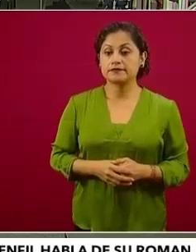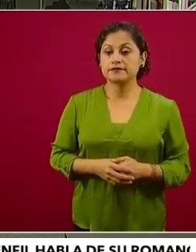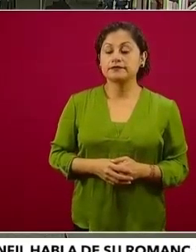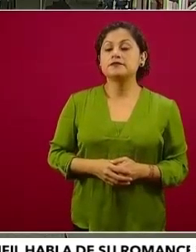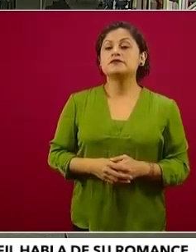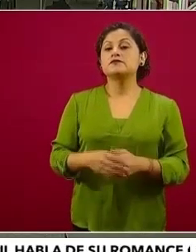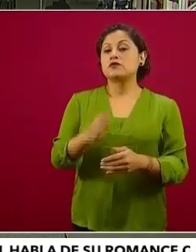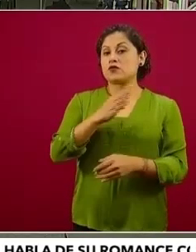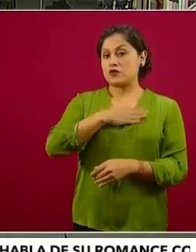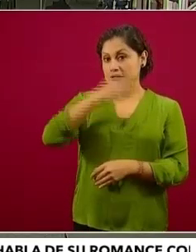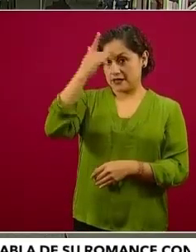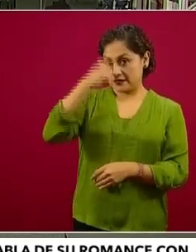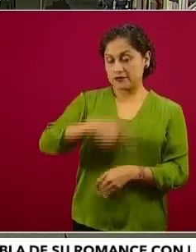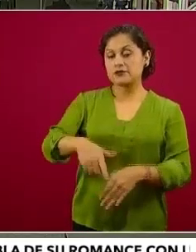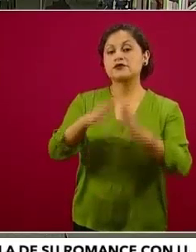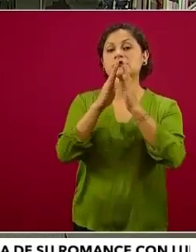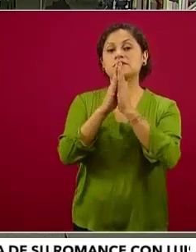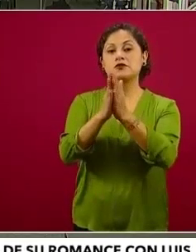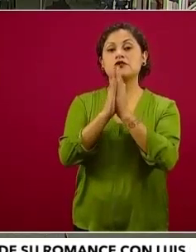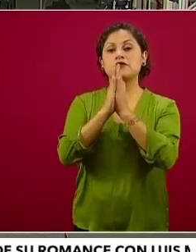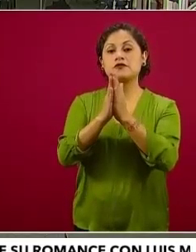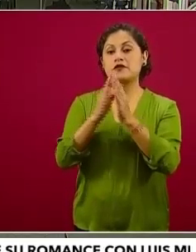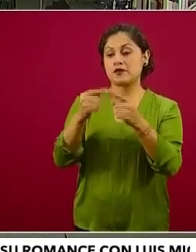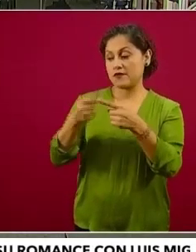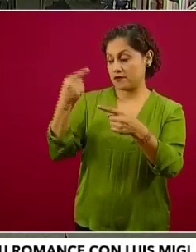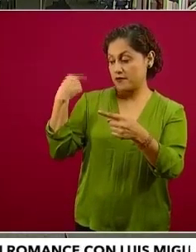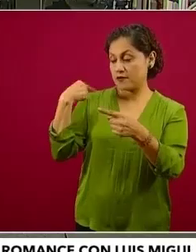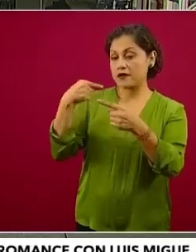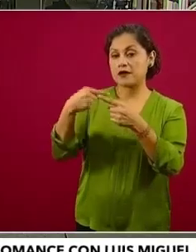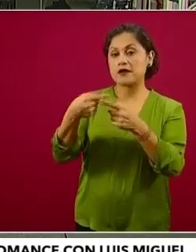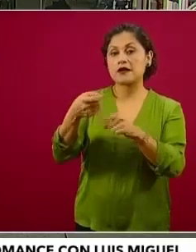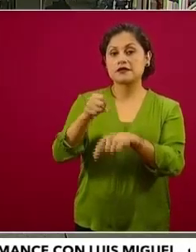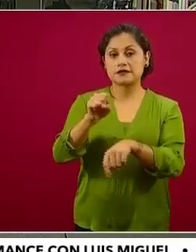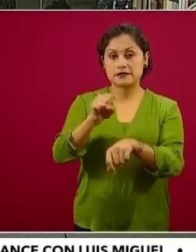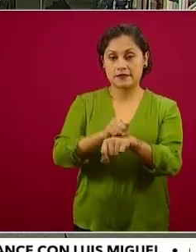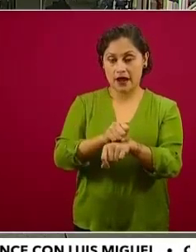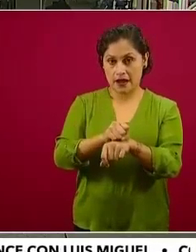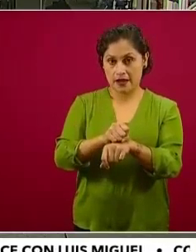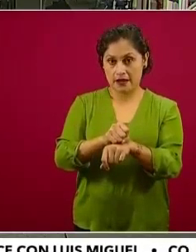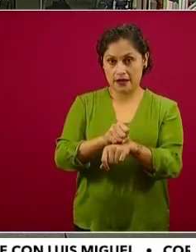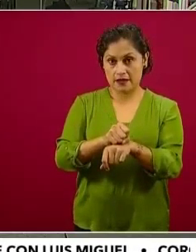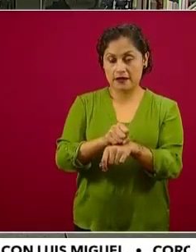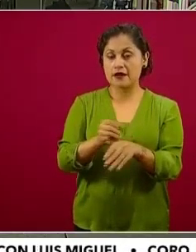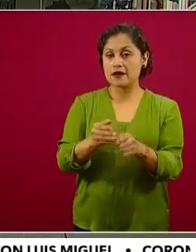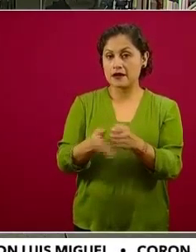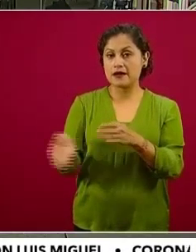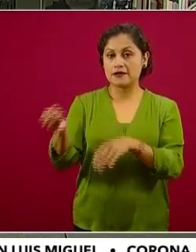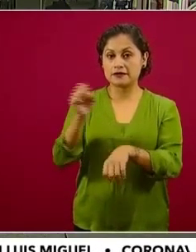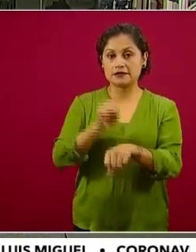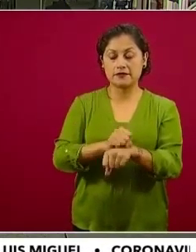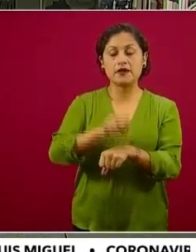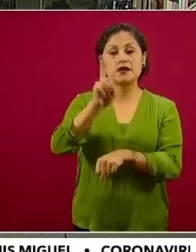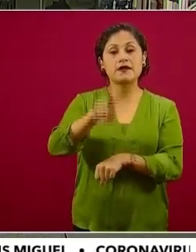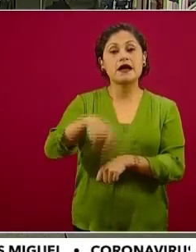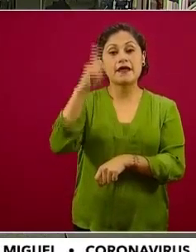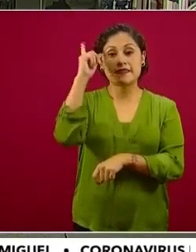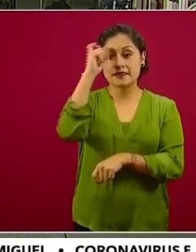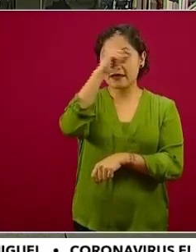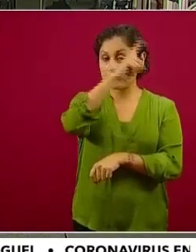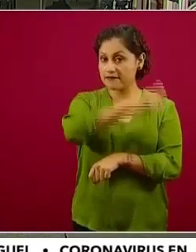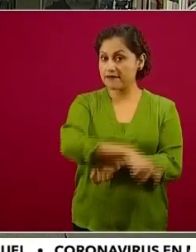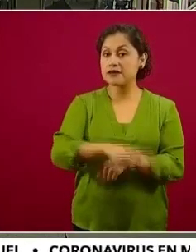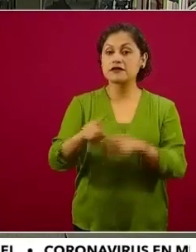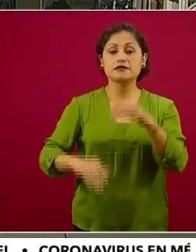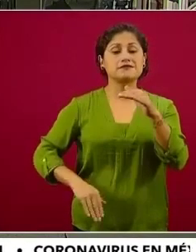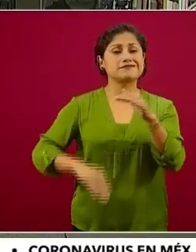favor, pues obviamente esta semana pues es muy difícil, viene el pico más alto de contagios. Quiero